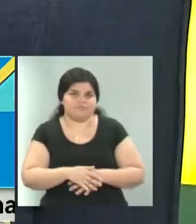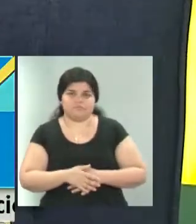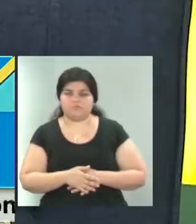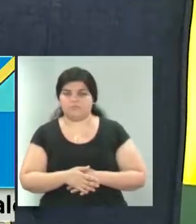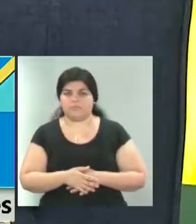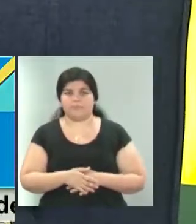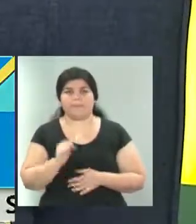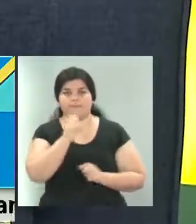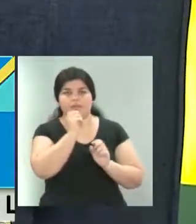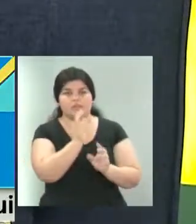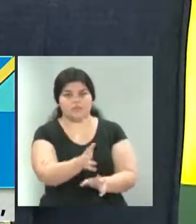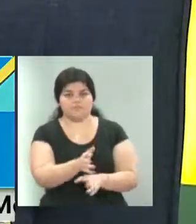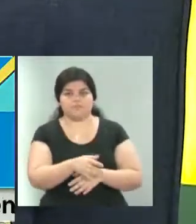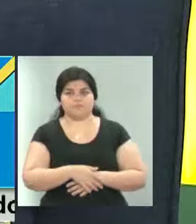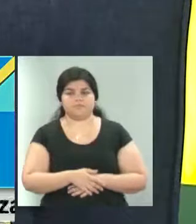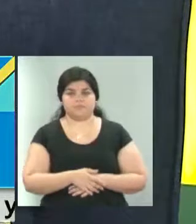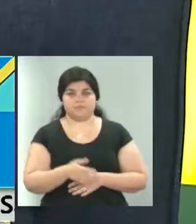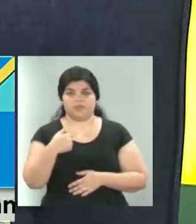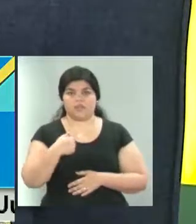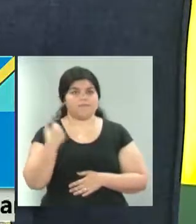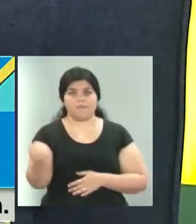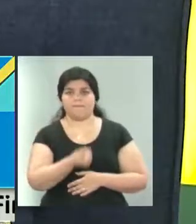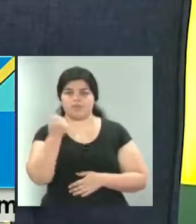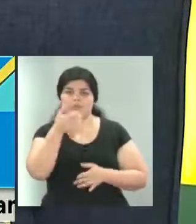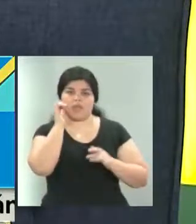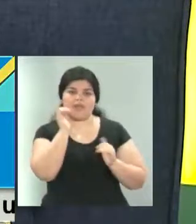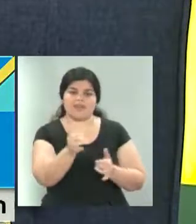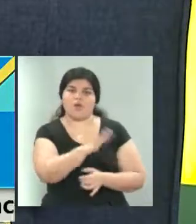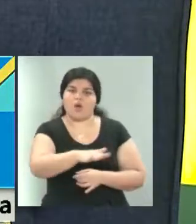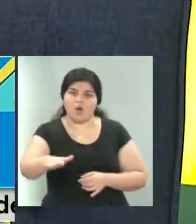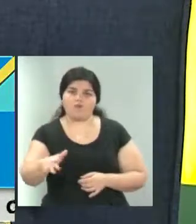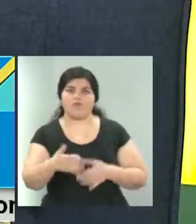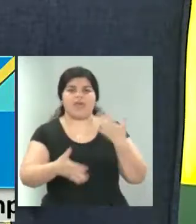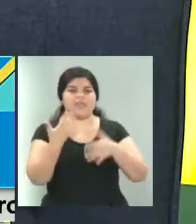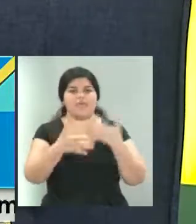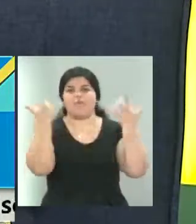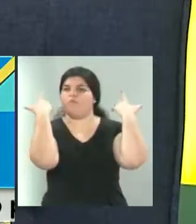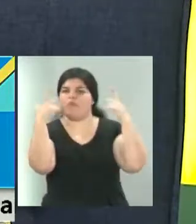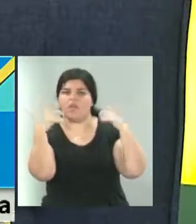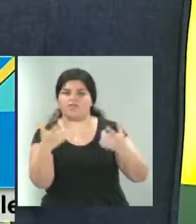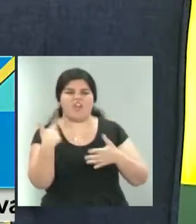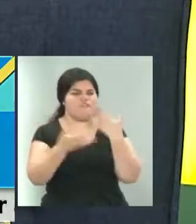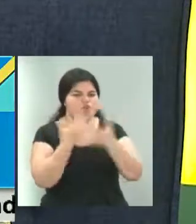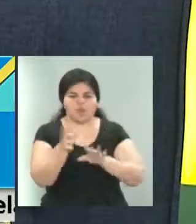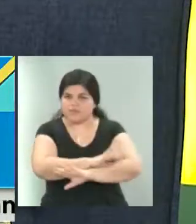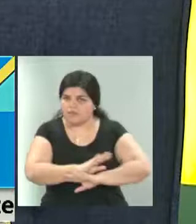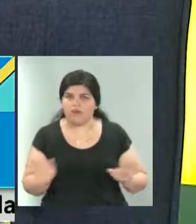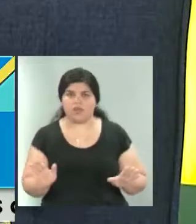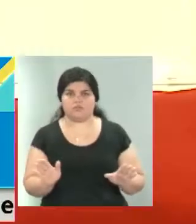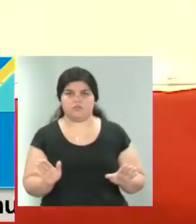fondo y que decís, mirá, por mí, mientras los chicos la pasen bien, se diviertan y basta de violencia... no importa quién es campeón y demás. No. A